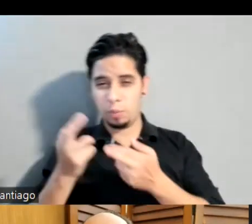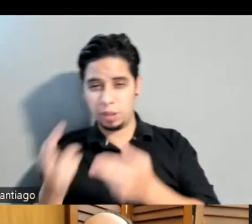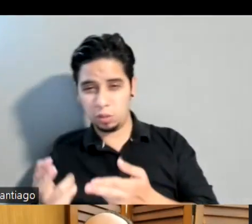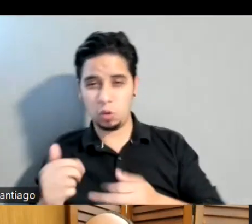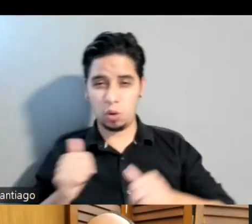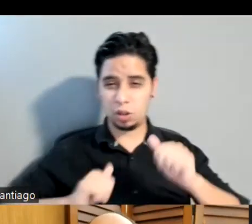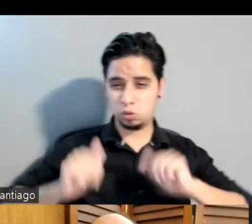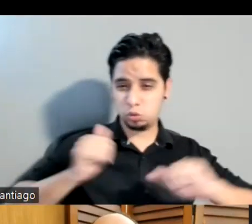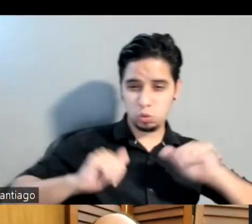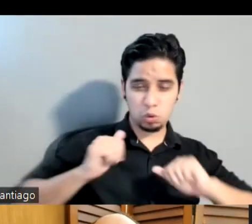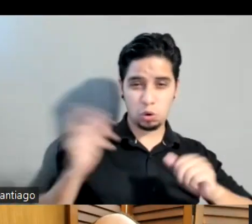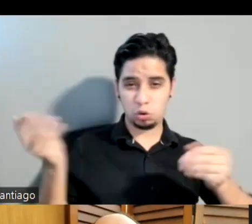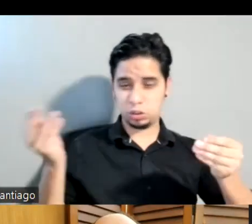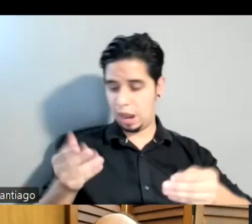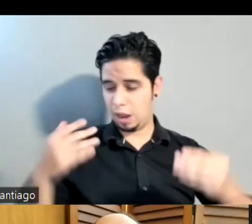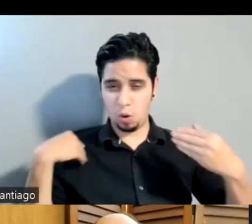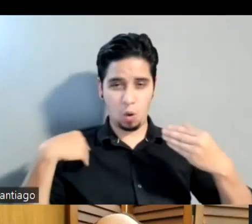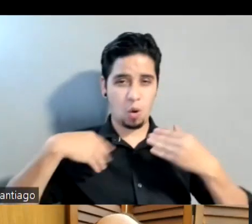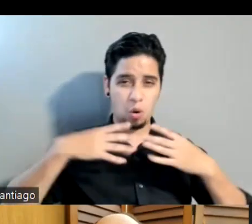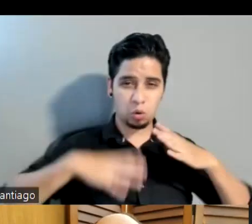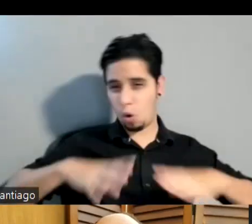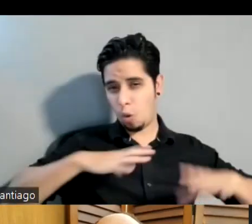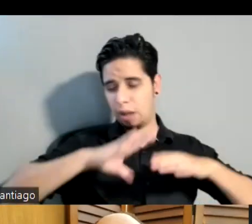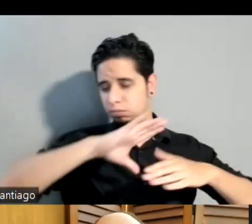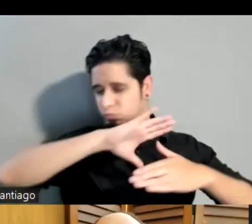la utilería, el vestuario, todo. Dios mío.